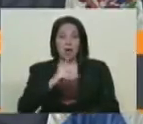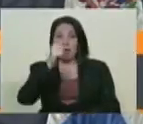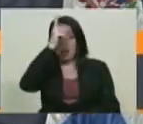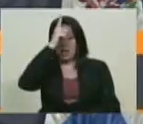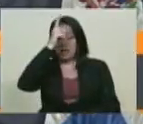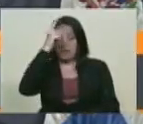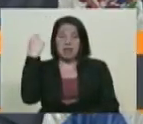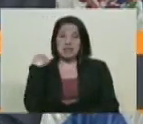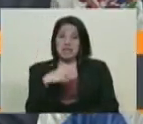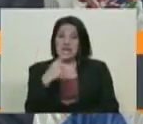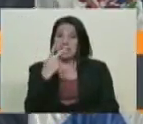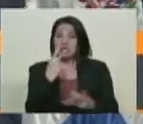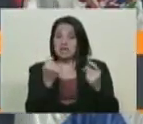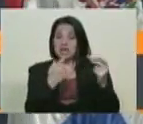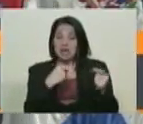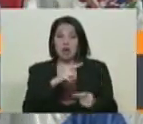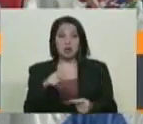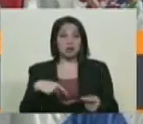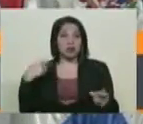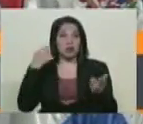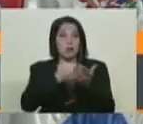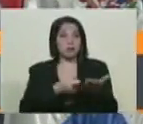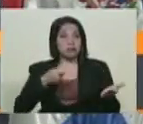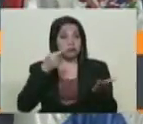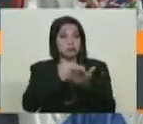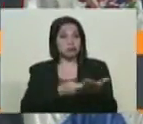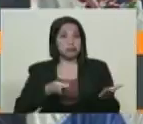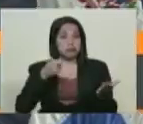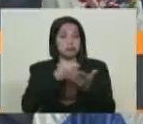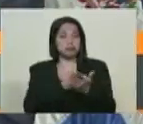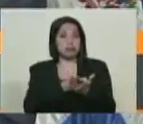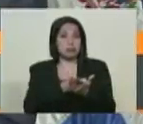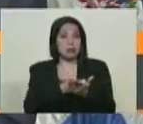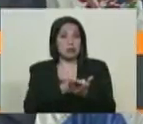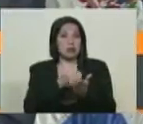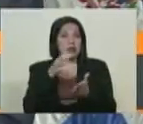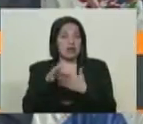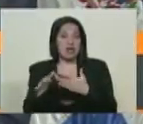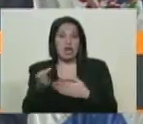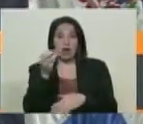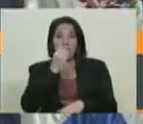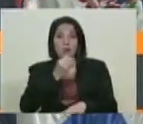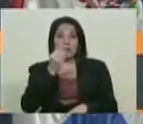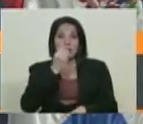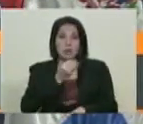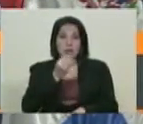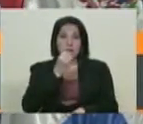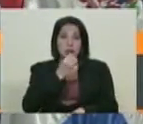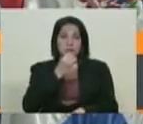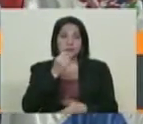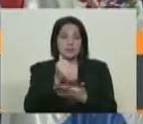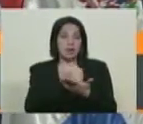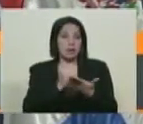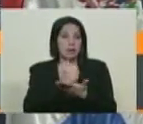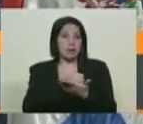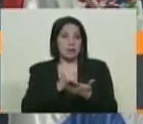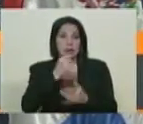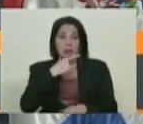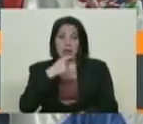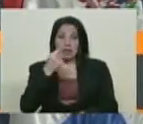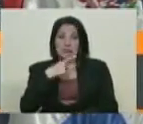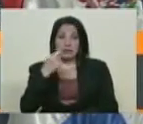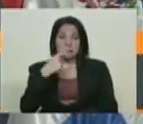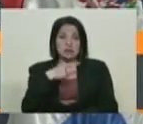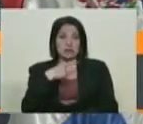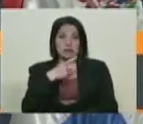depositado por Venezuela para que se cancele lo correspondiente a alimentos, lo correspondiente a medicina, se niegue a